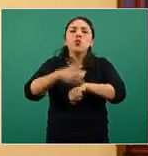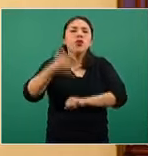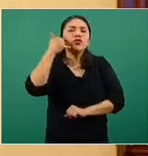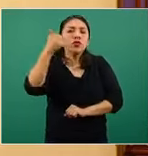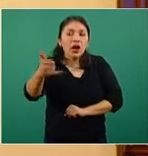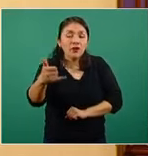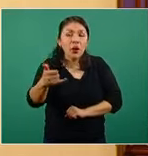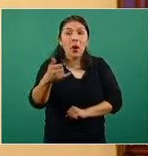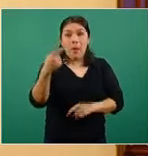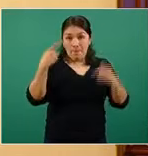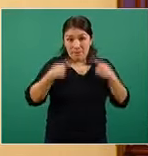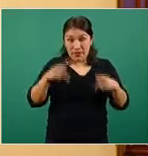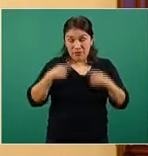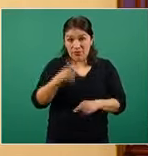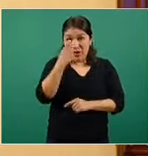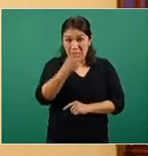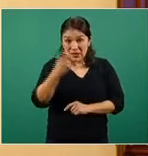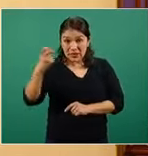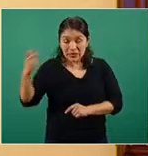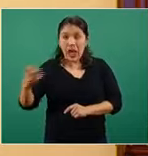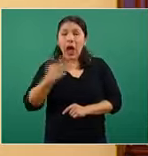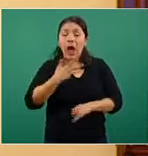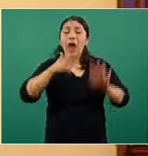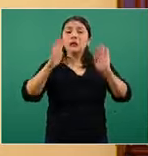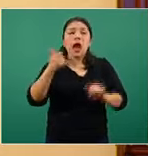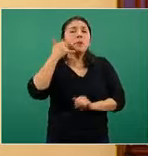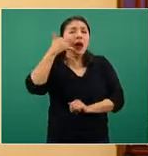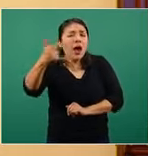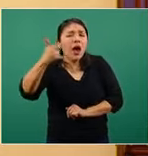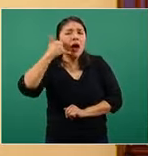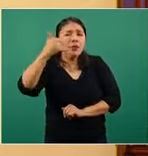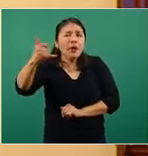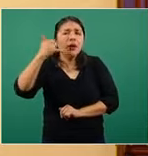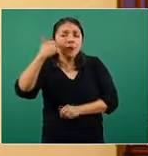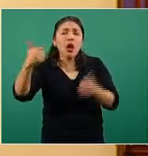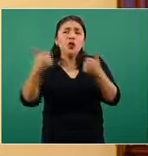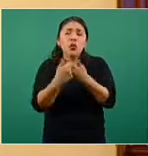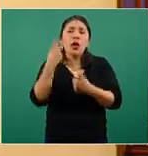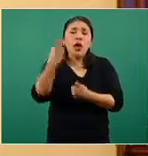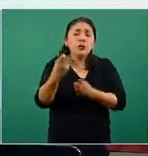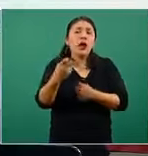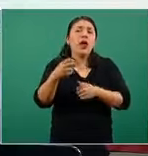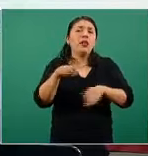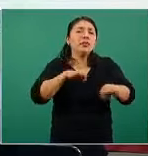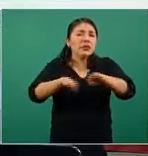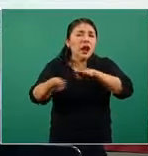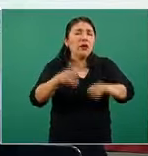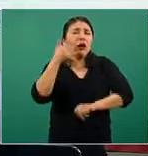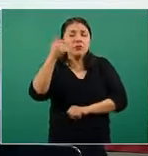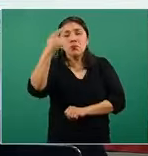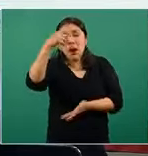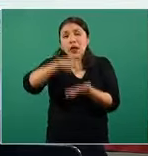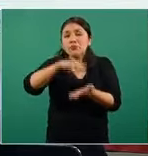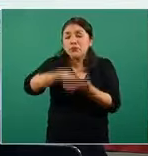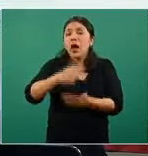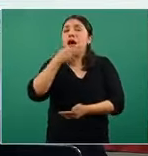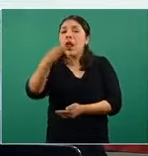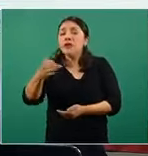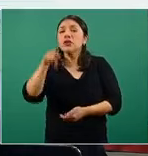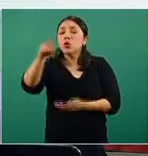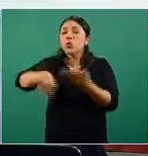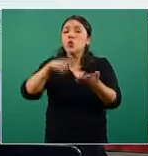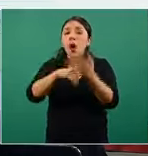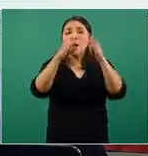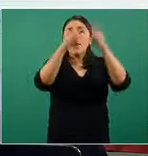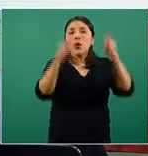entonces muchas de las personas han estado siendo abordadas a través de este mecanismo para confirmarles y decirles dónde está el